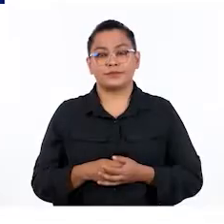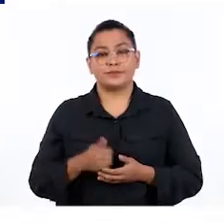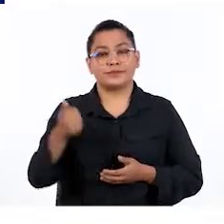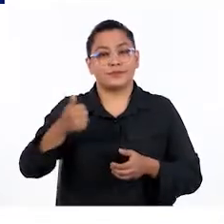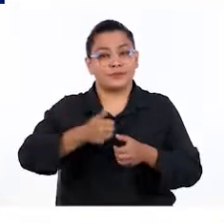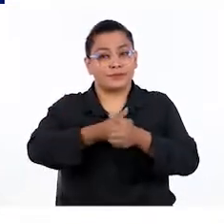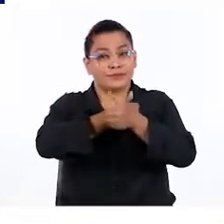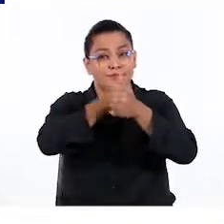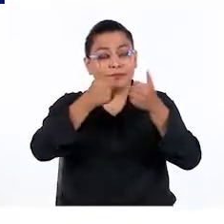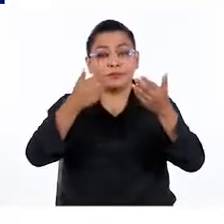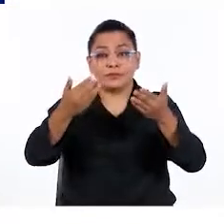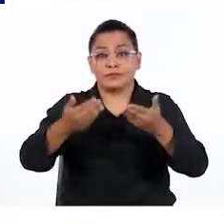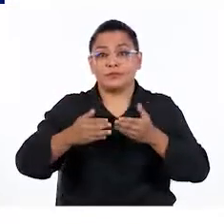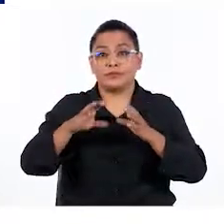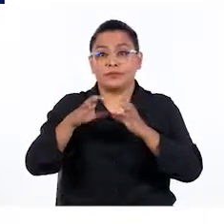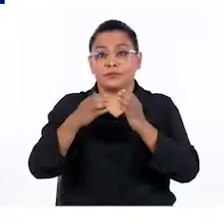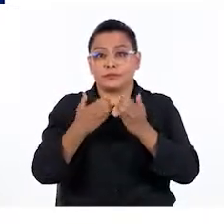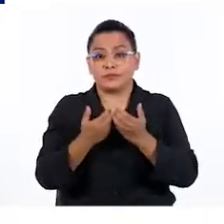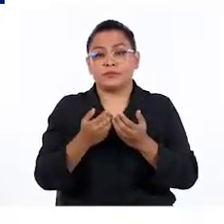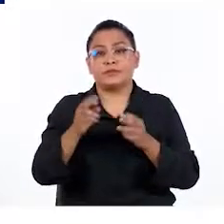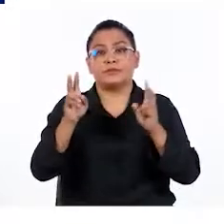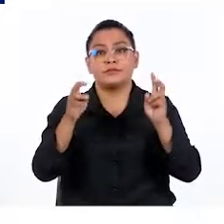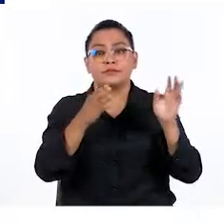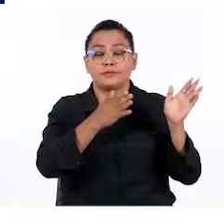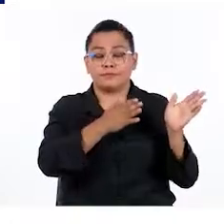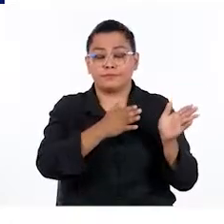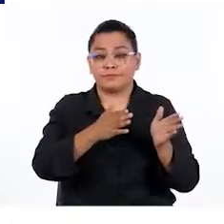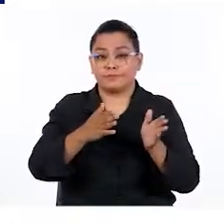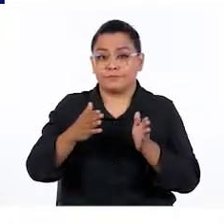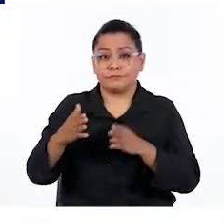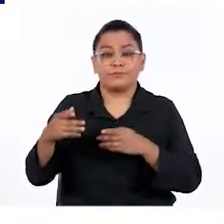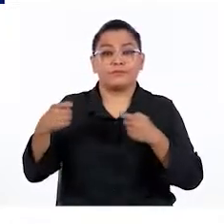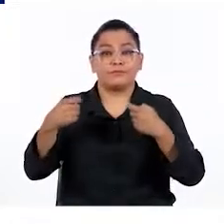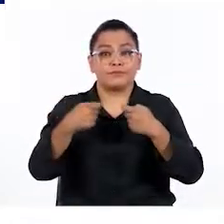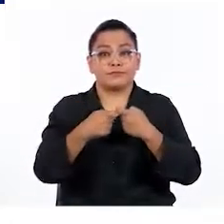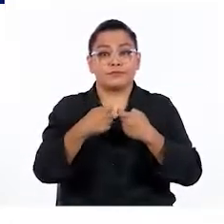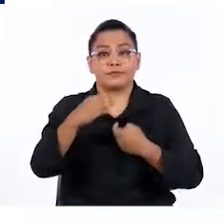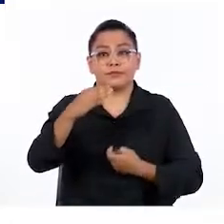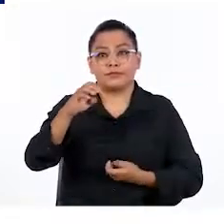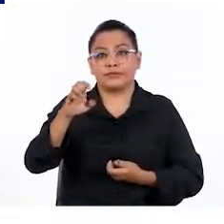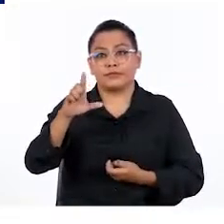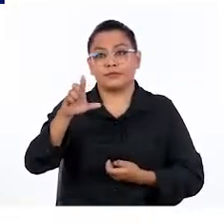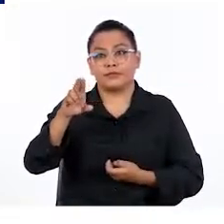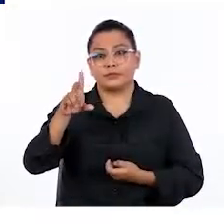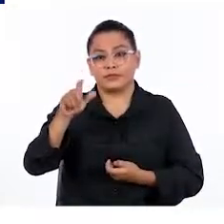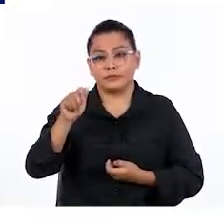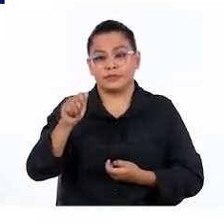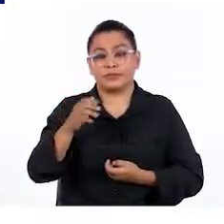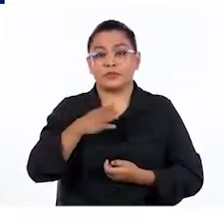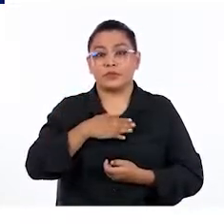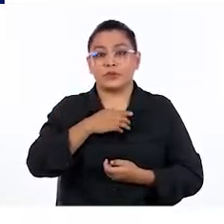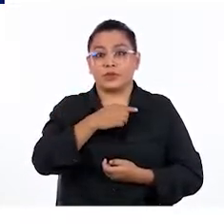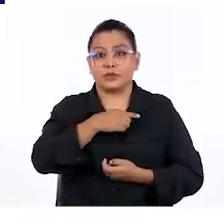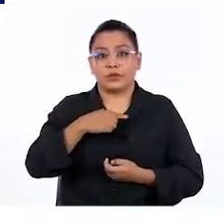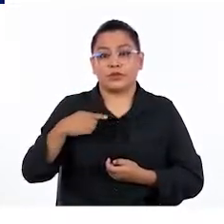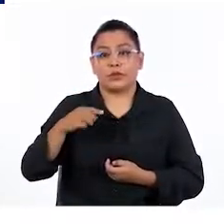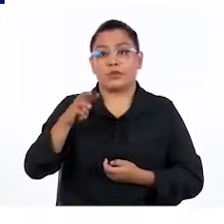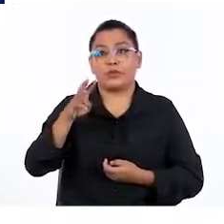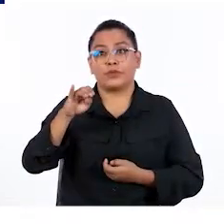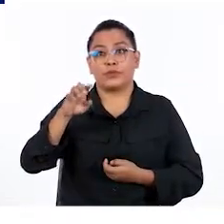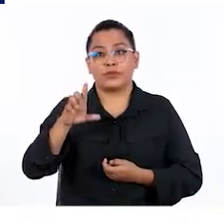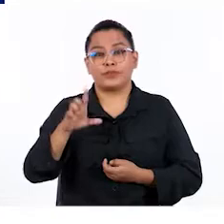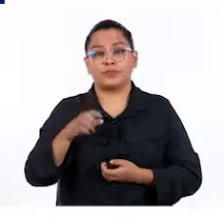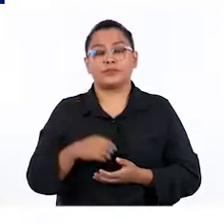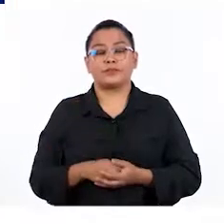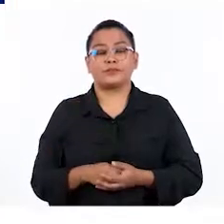Buen día, bienvenidos al webinar correspondiente a la temática Estructura y energía de las células. Mi nombre es Wilwinic